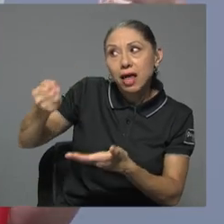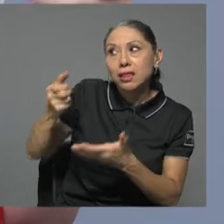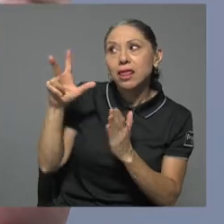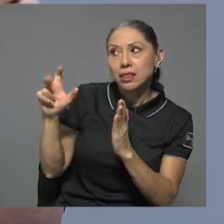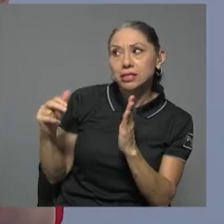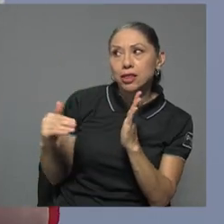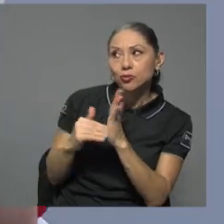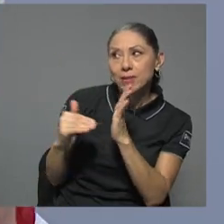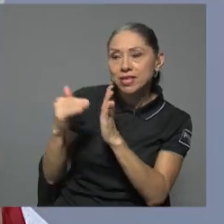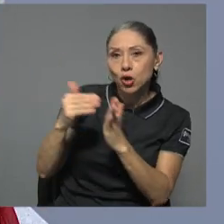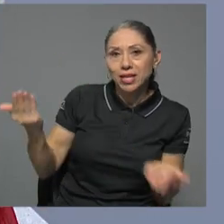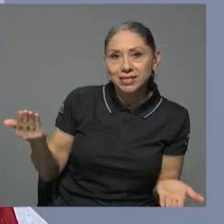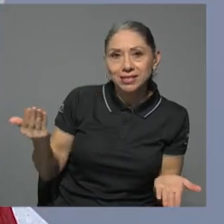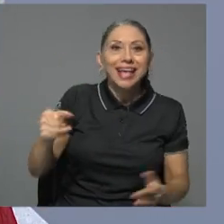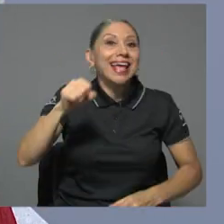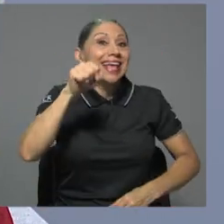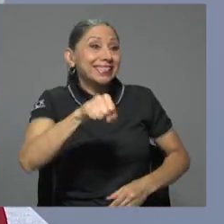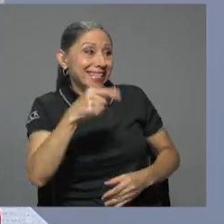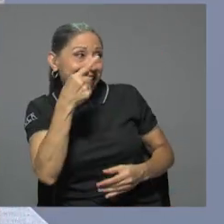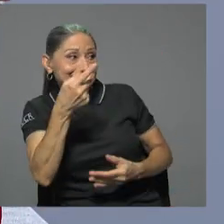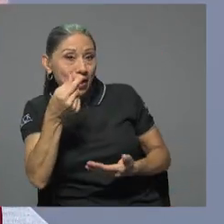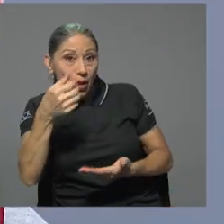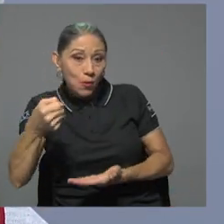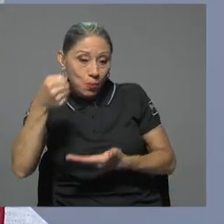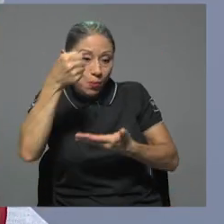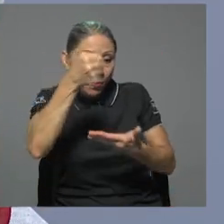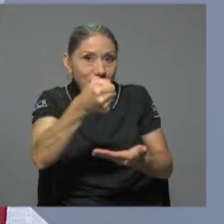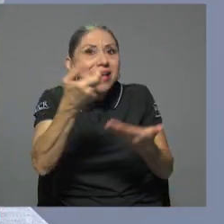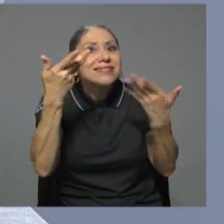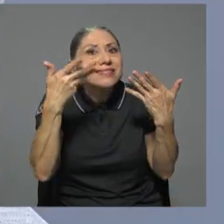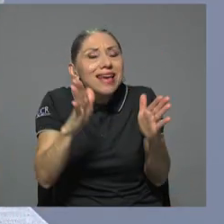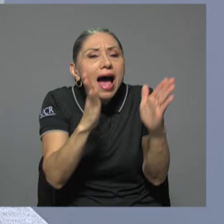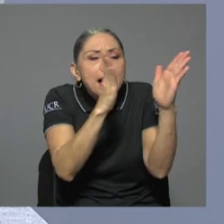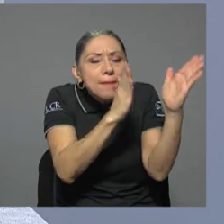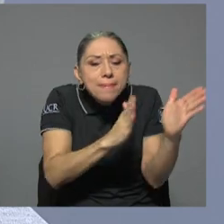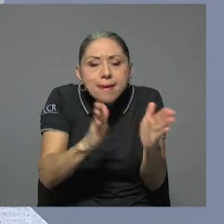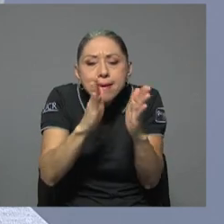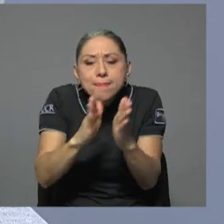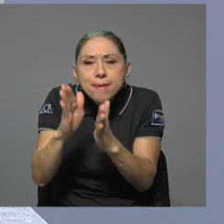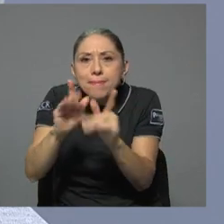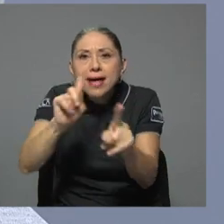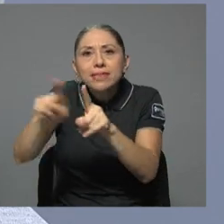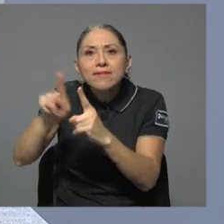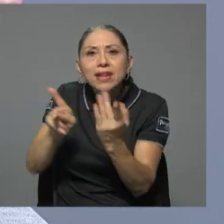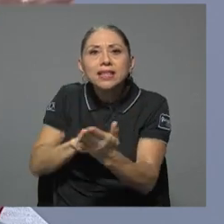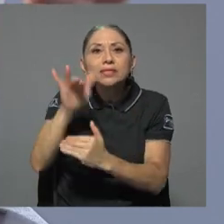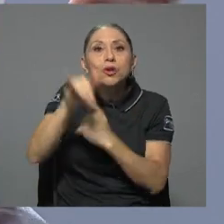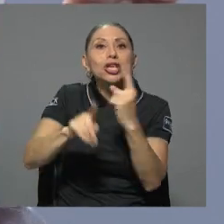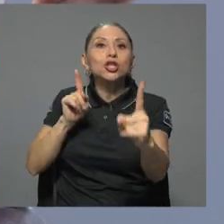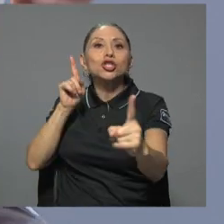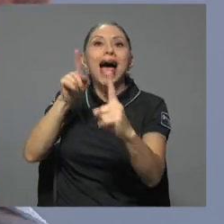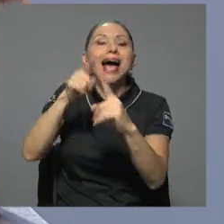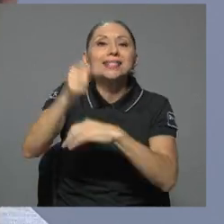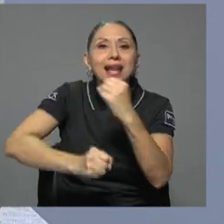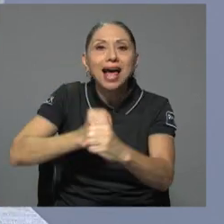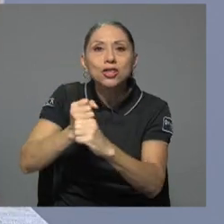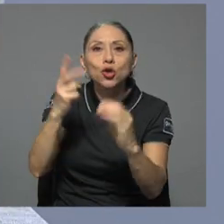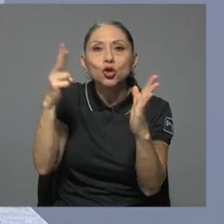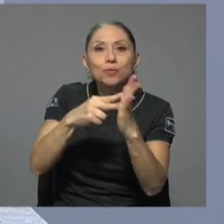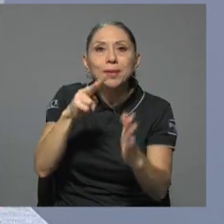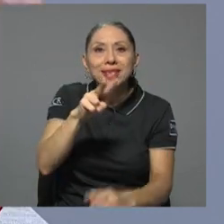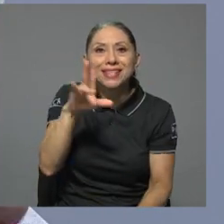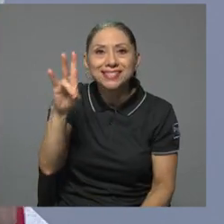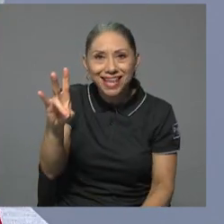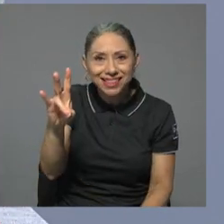está programada en proyectos hasta el 2027 o sea usted no le puede